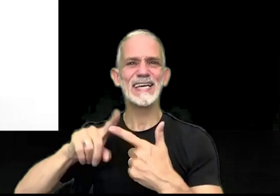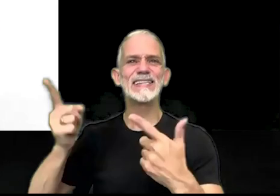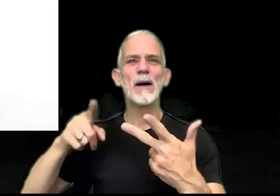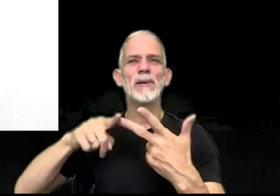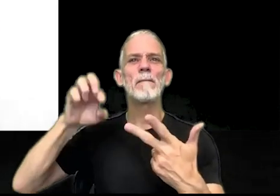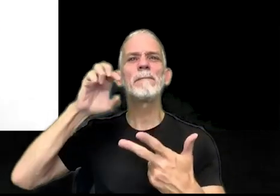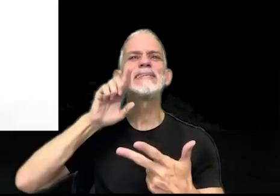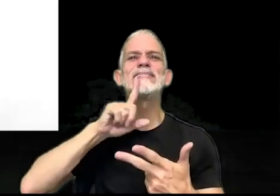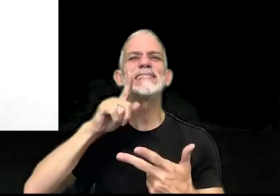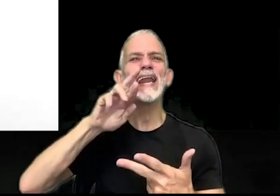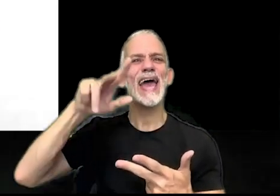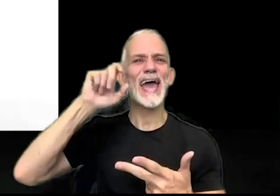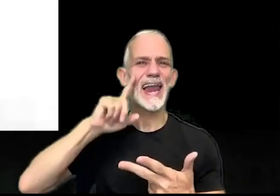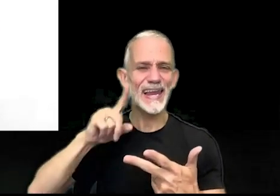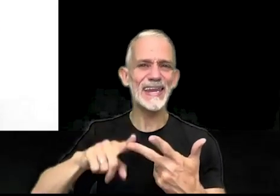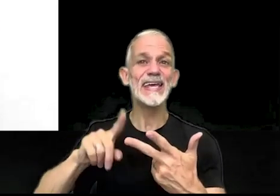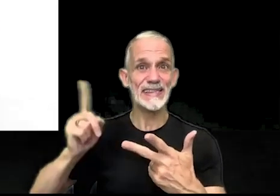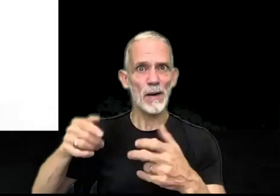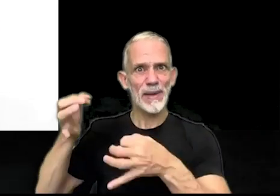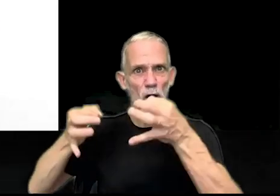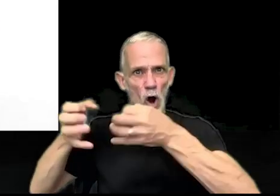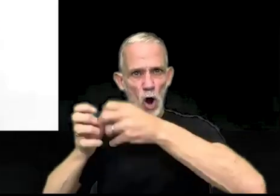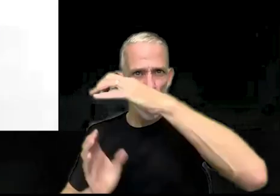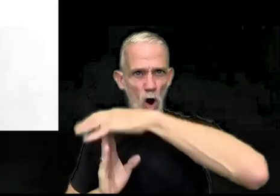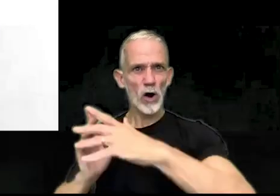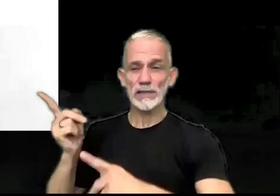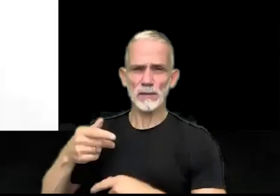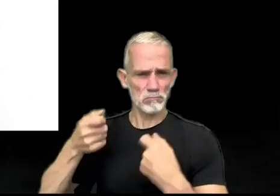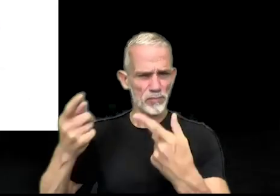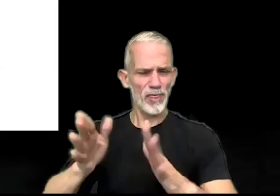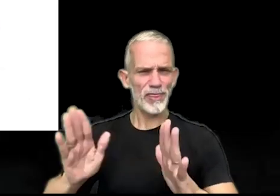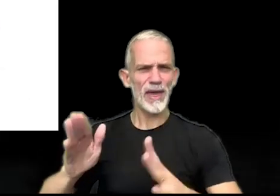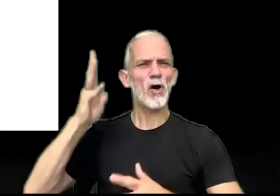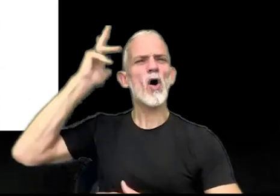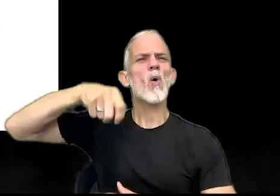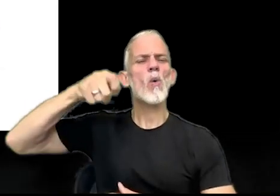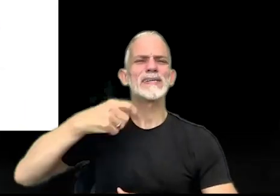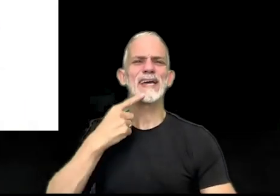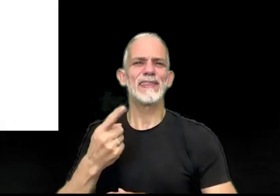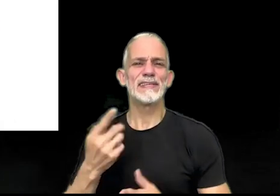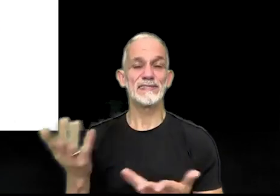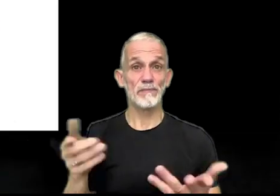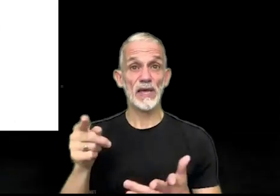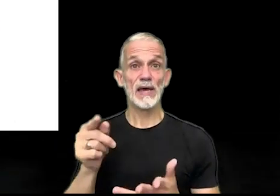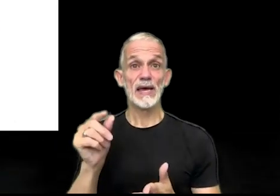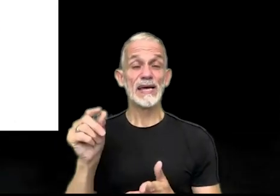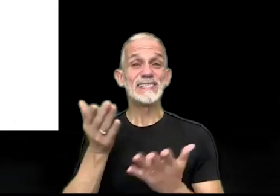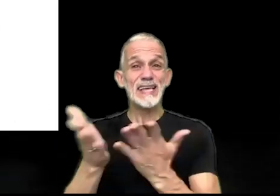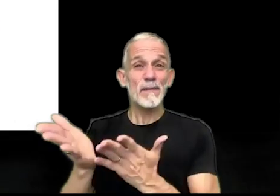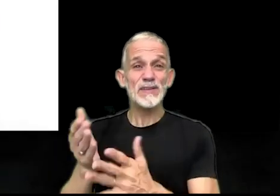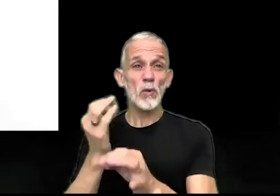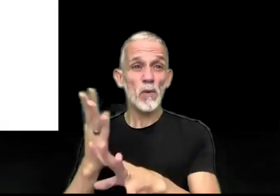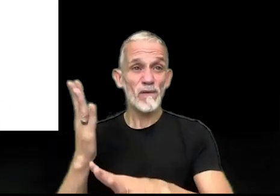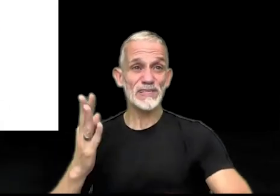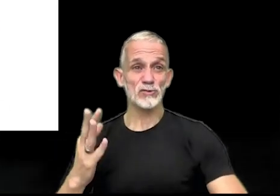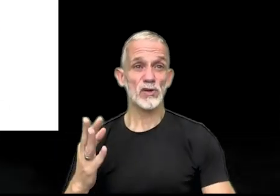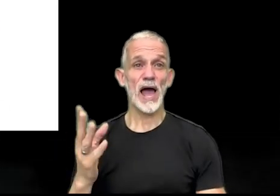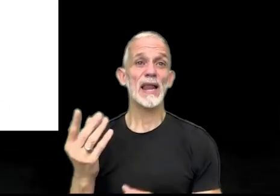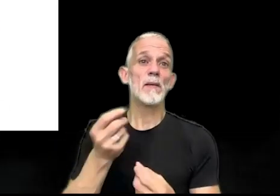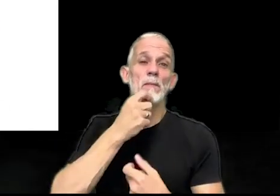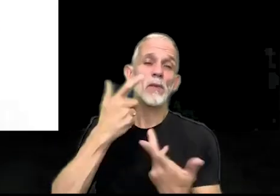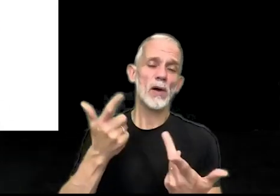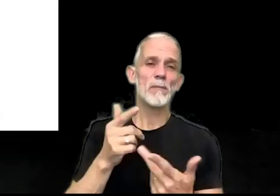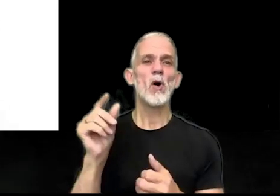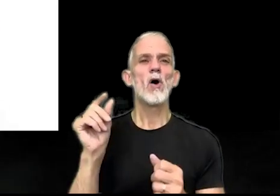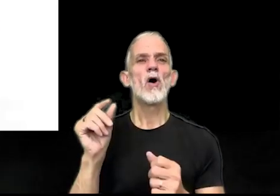Díaz y asociados también en Corte. Acá les dejo el fallo de Cámara, que la prestación de servicios profesionales, como